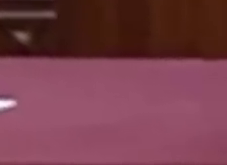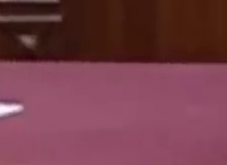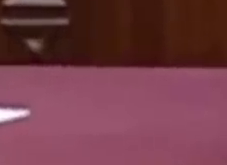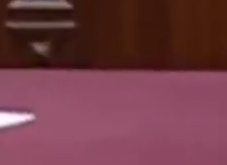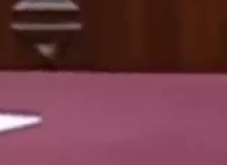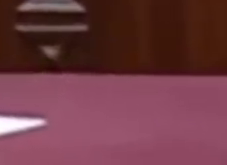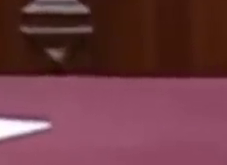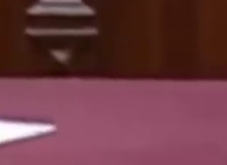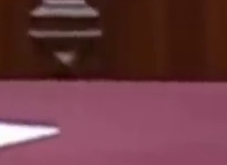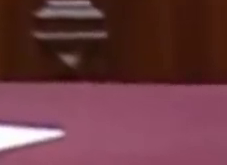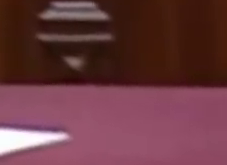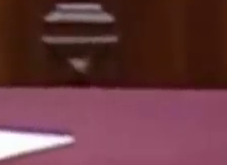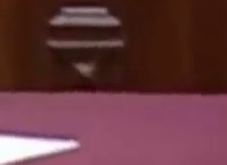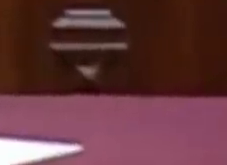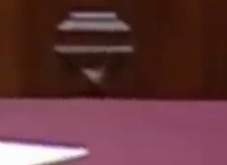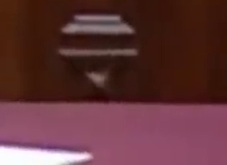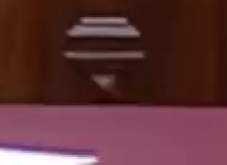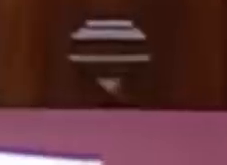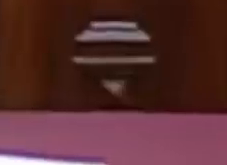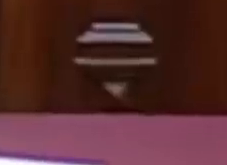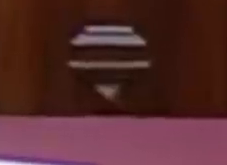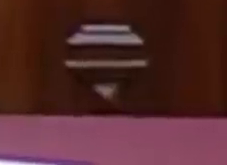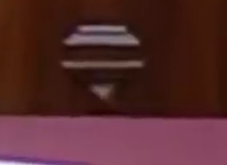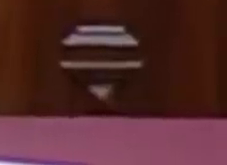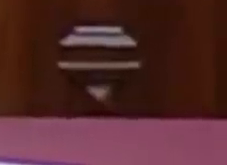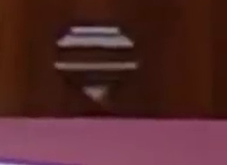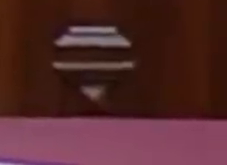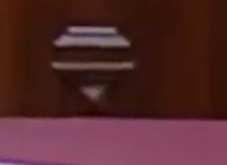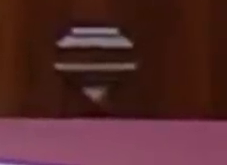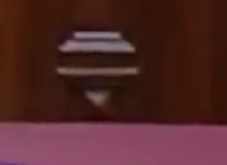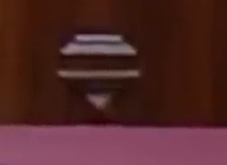que considerar en esta comisión, es preciso